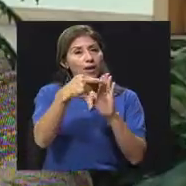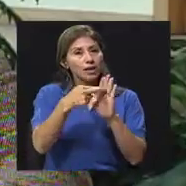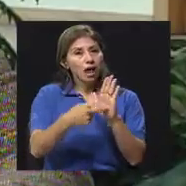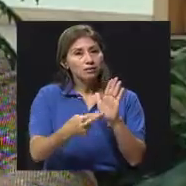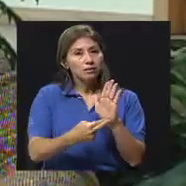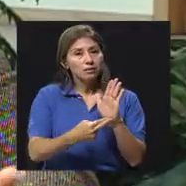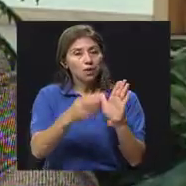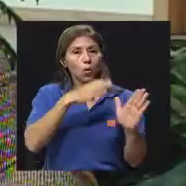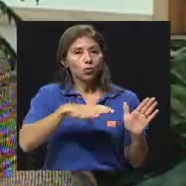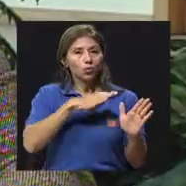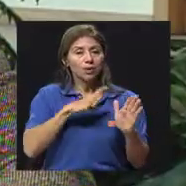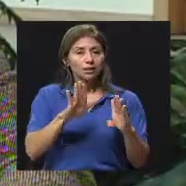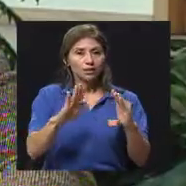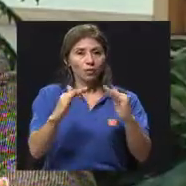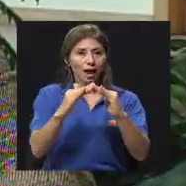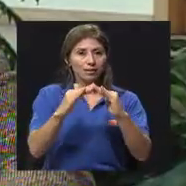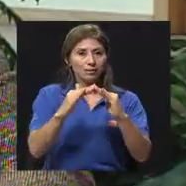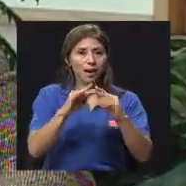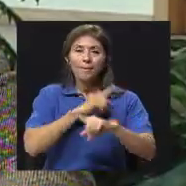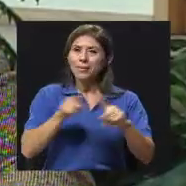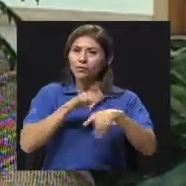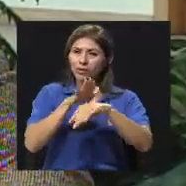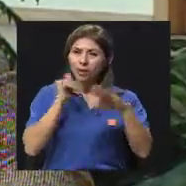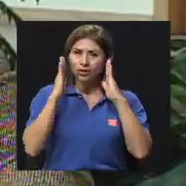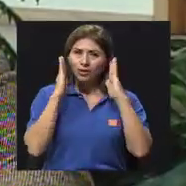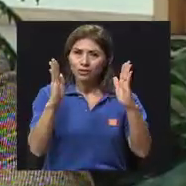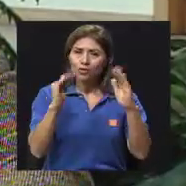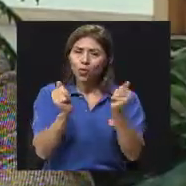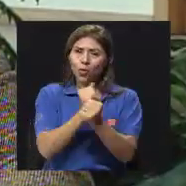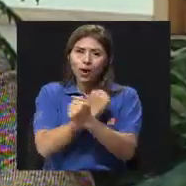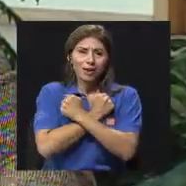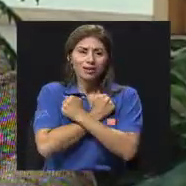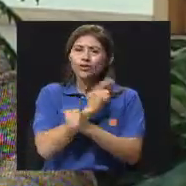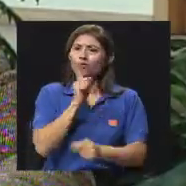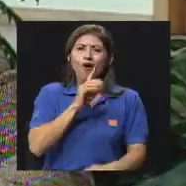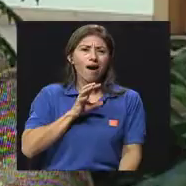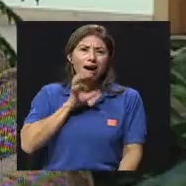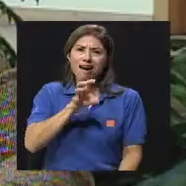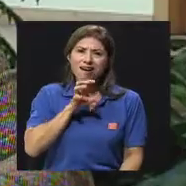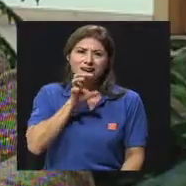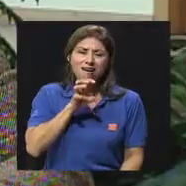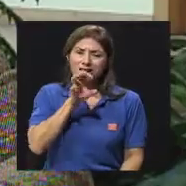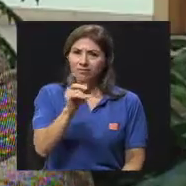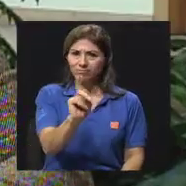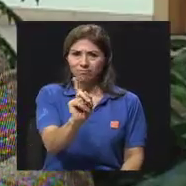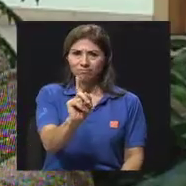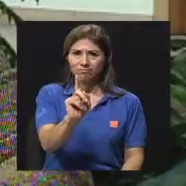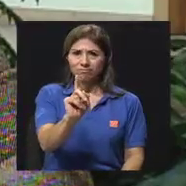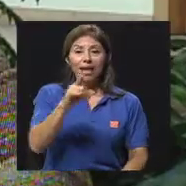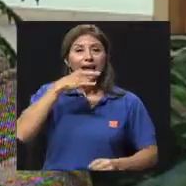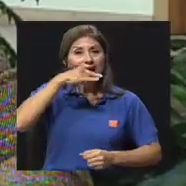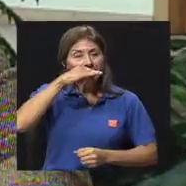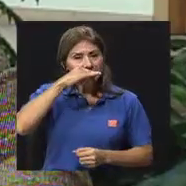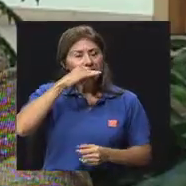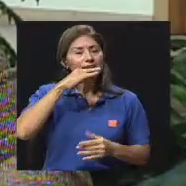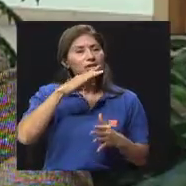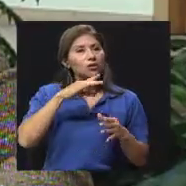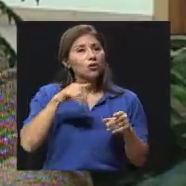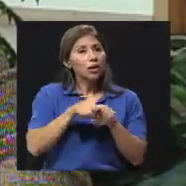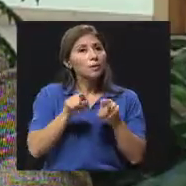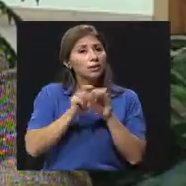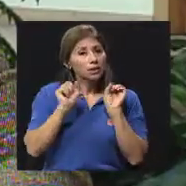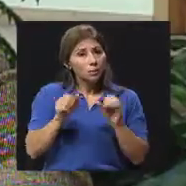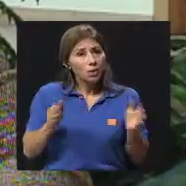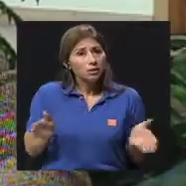pero llamándole la atención con cariño, no le gritemos al niño. El niño, la estimulación viene hasta en la parte del grito, puede ser